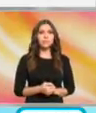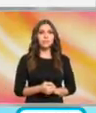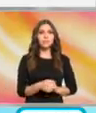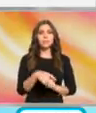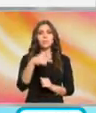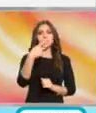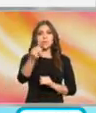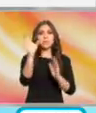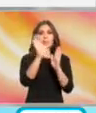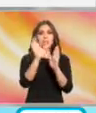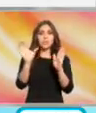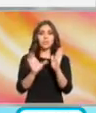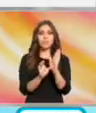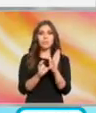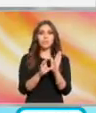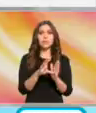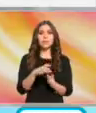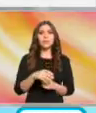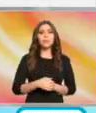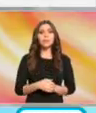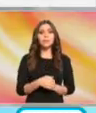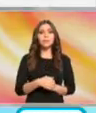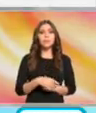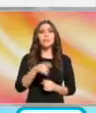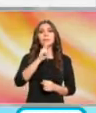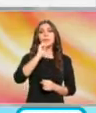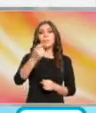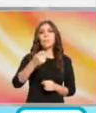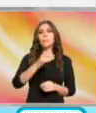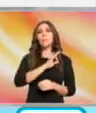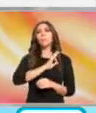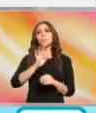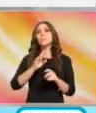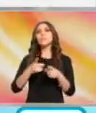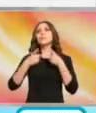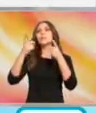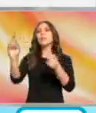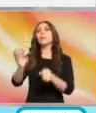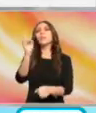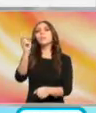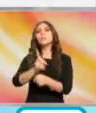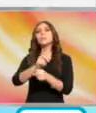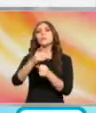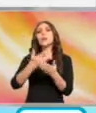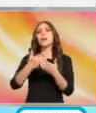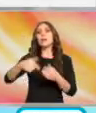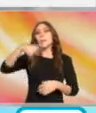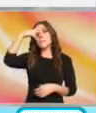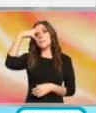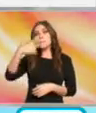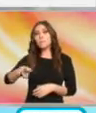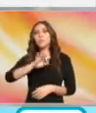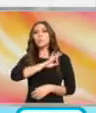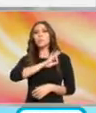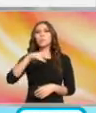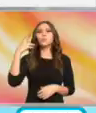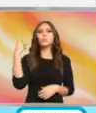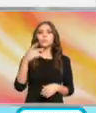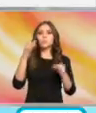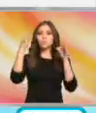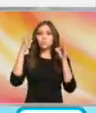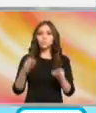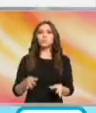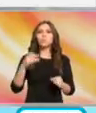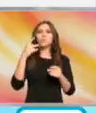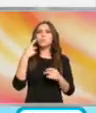Esta Constitución viene a darle la oportunidad a México para que como país brille con luz propia.